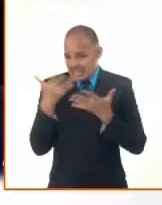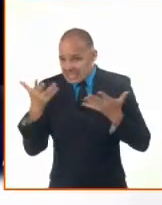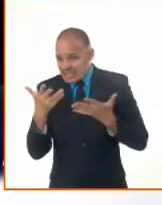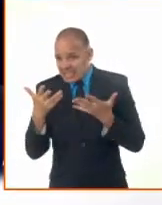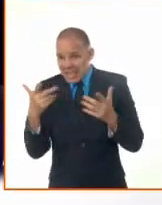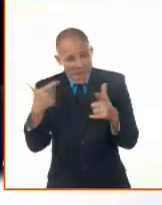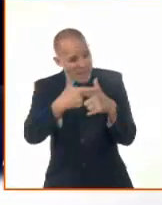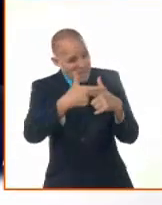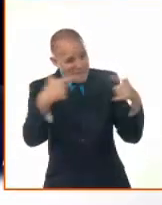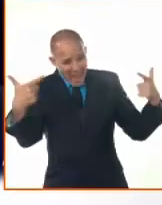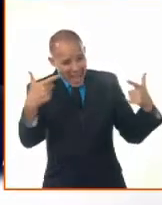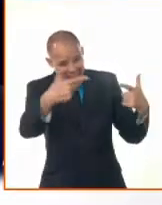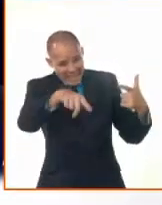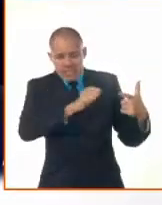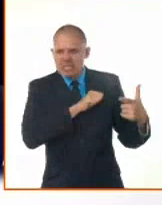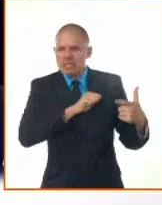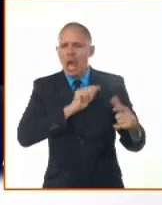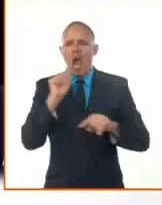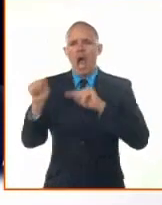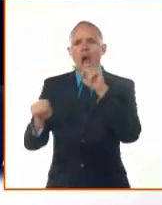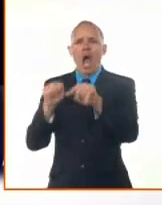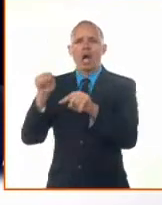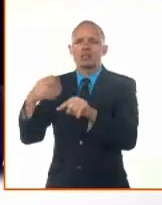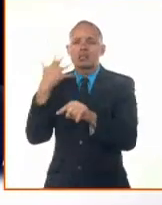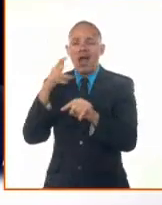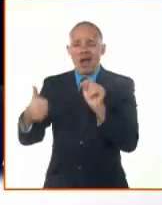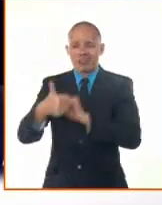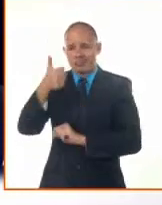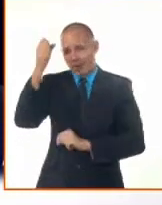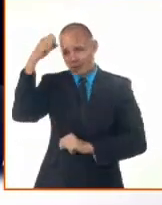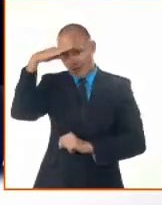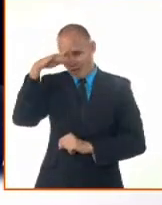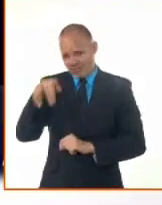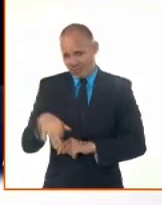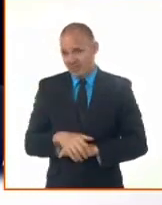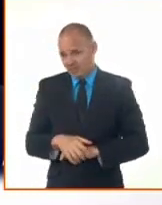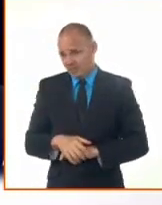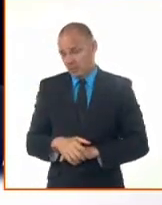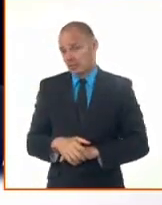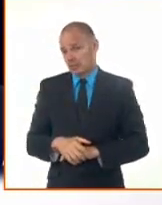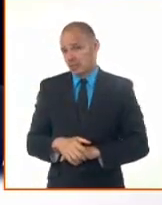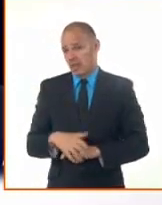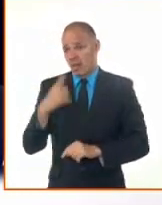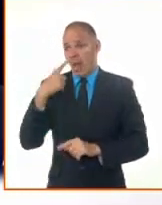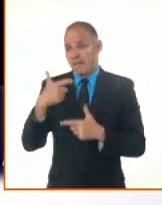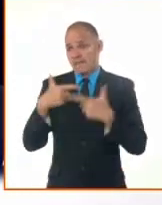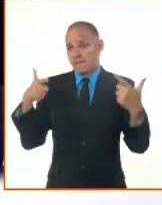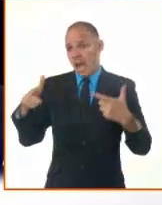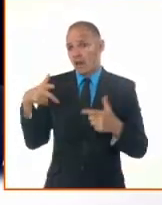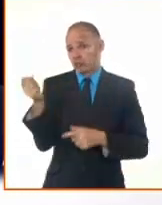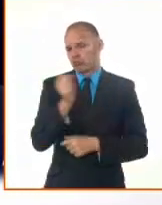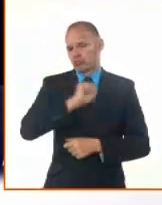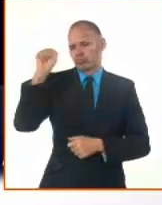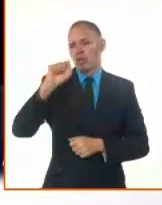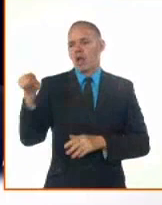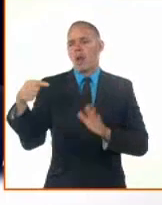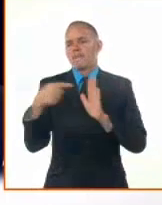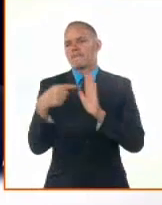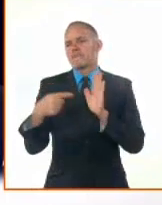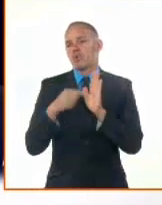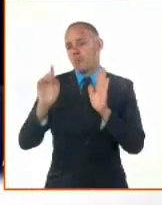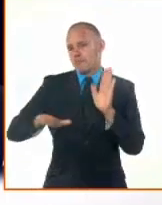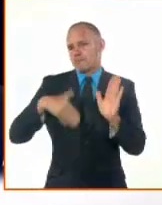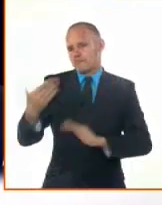del partido republicano en todas las encuestas ganas mantiene una ventaja promedio de 25 a 26 puntos